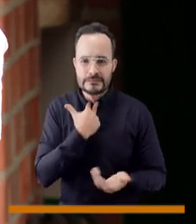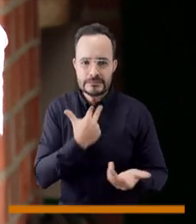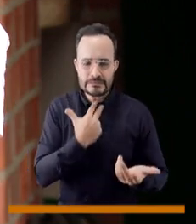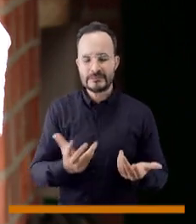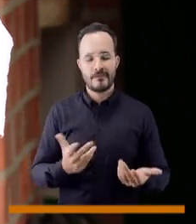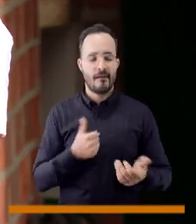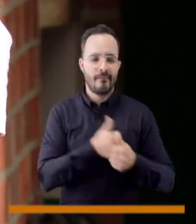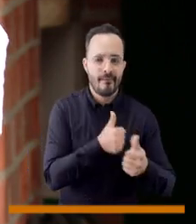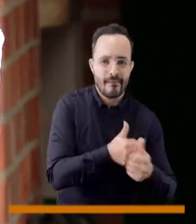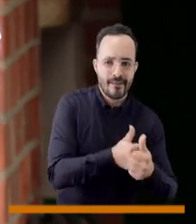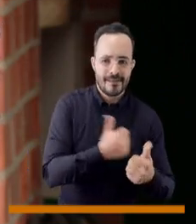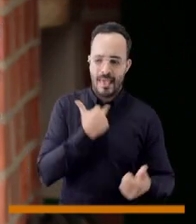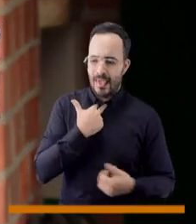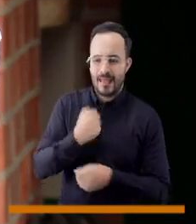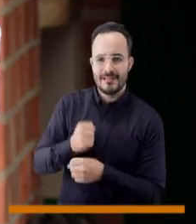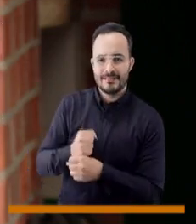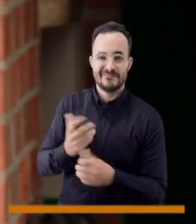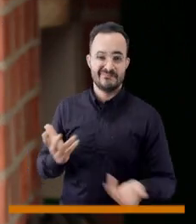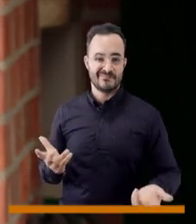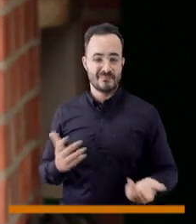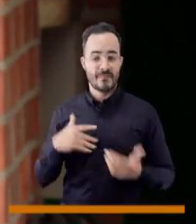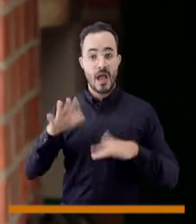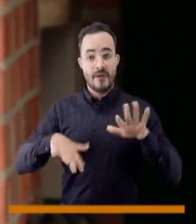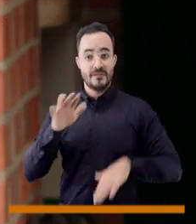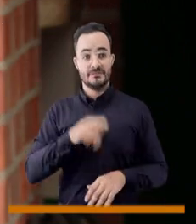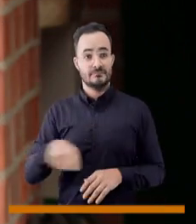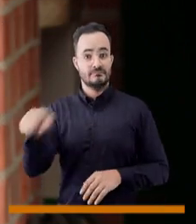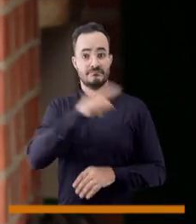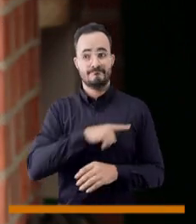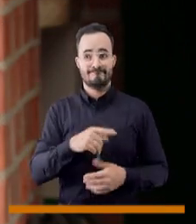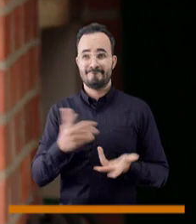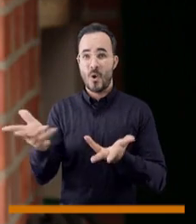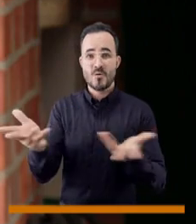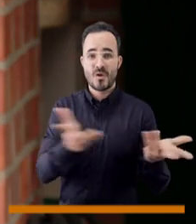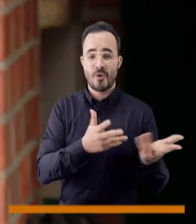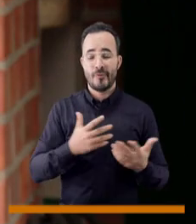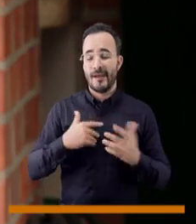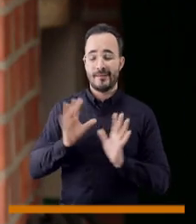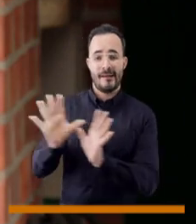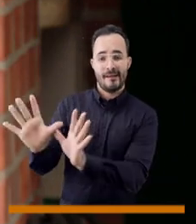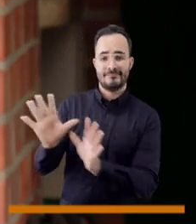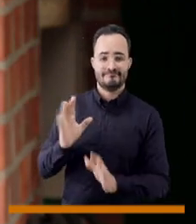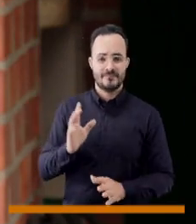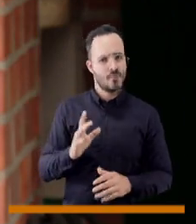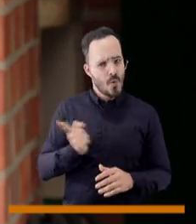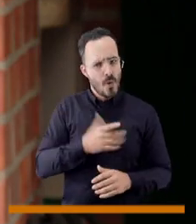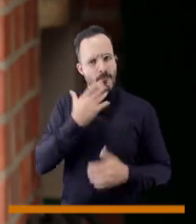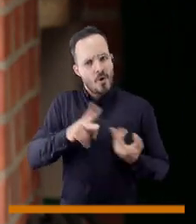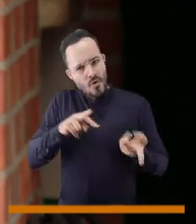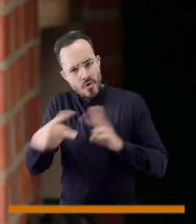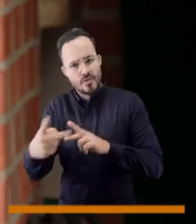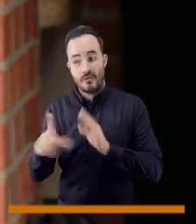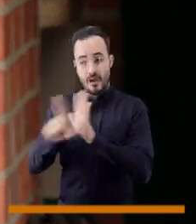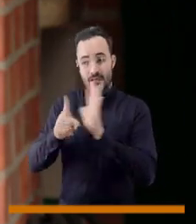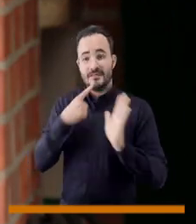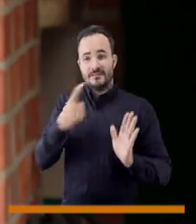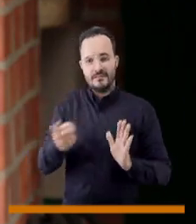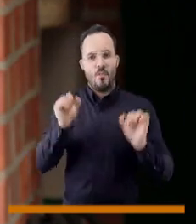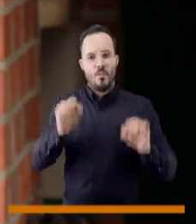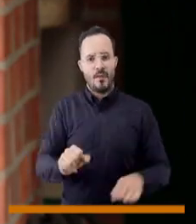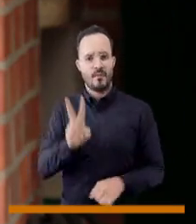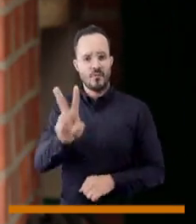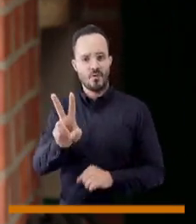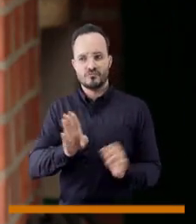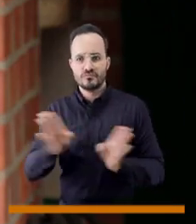también podemos estar prestando otros apoyos y nuestro perfil como familias hacerlo. Pero que incluso el gobierno